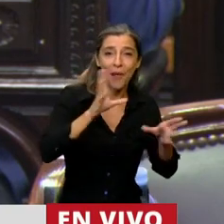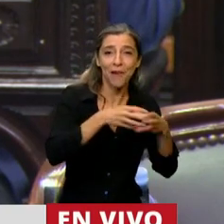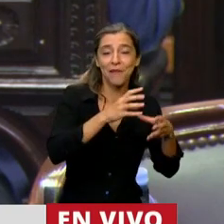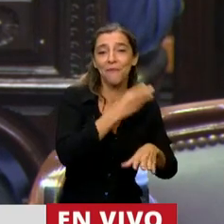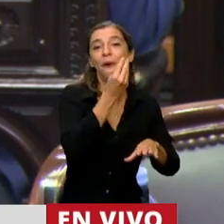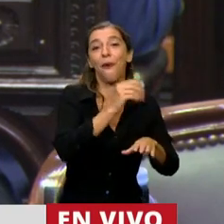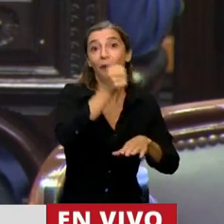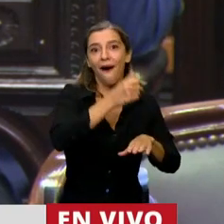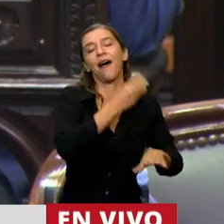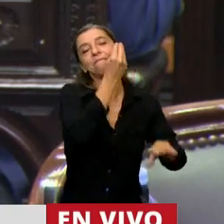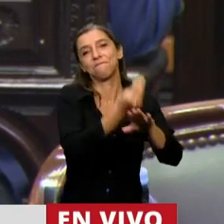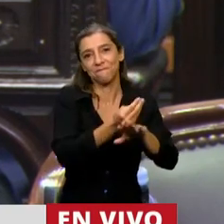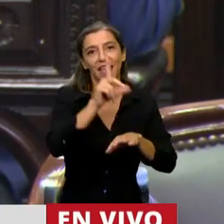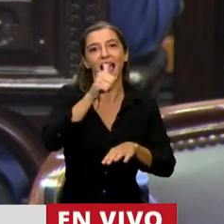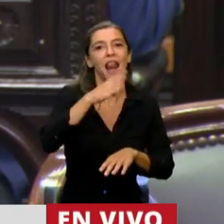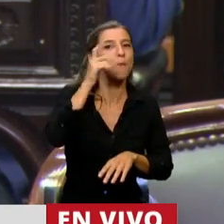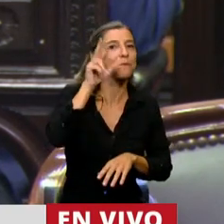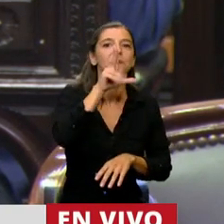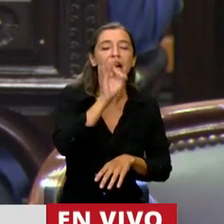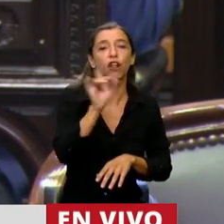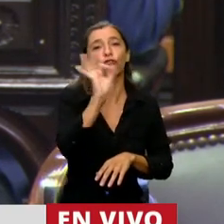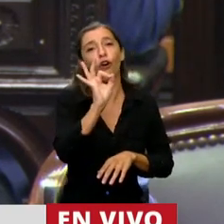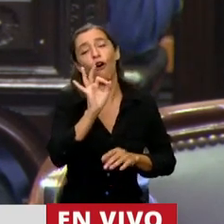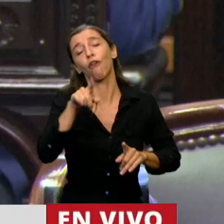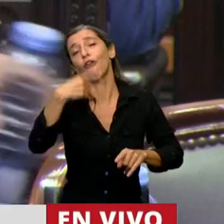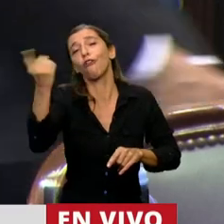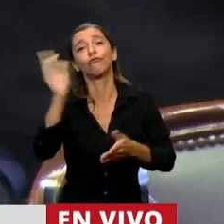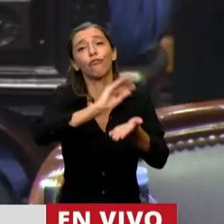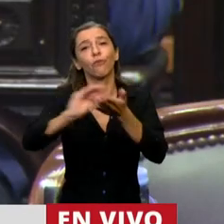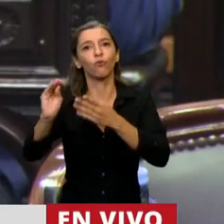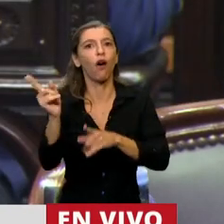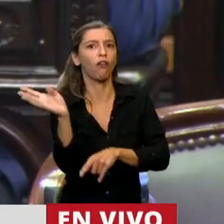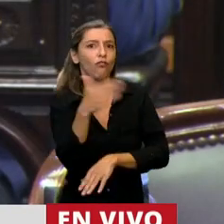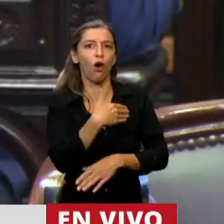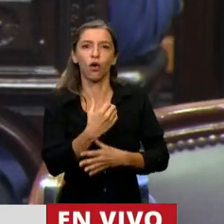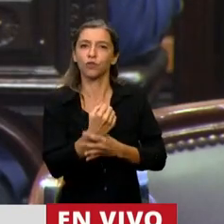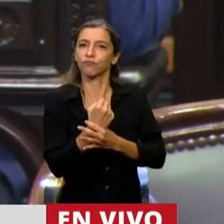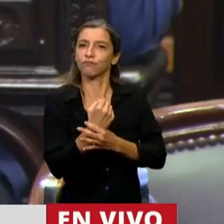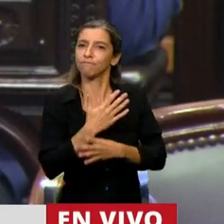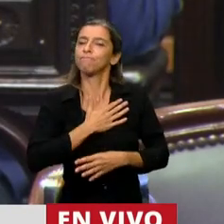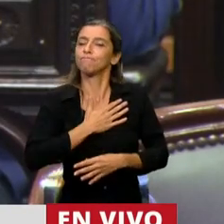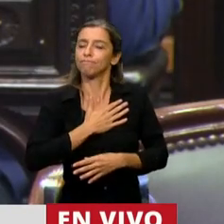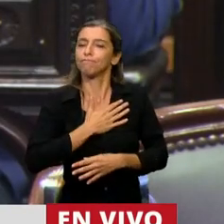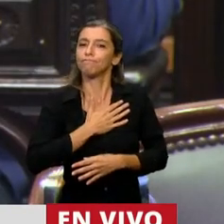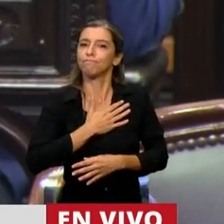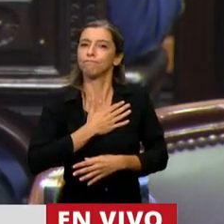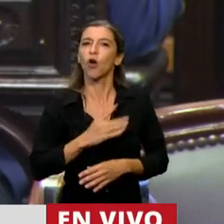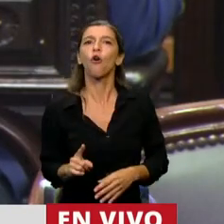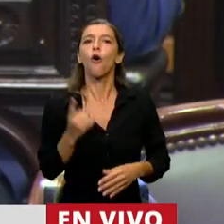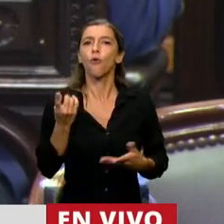otro legislador que merecía respeto y nivel de prestigio para la comisión.